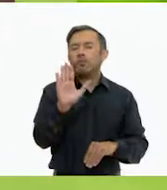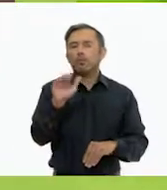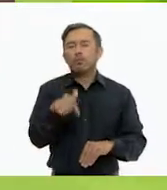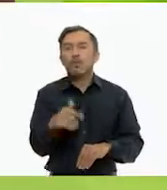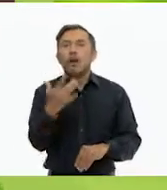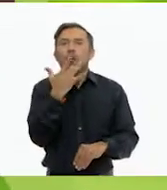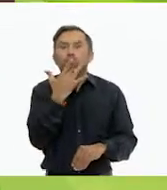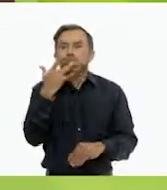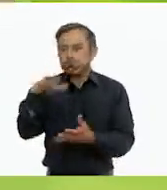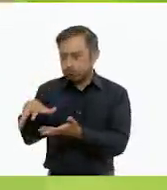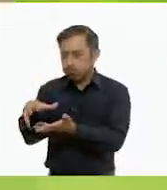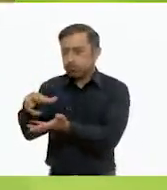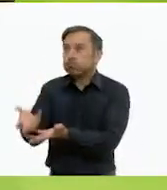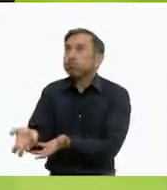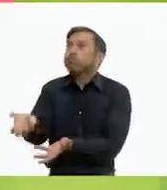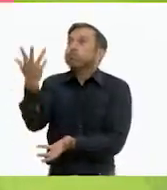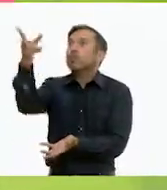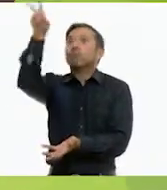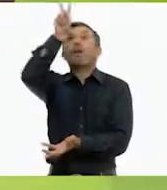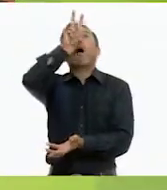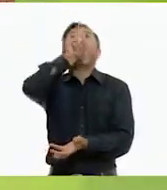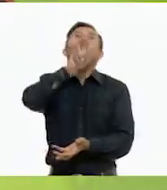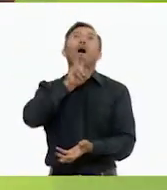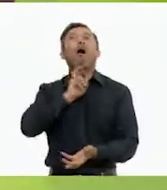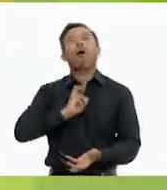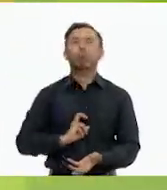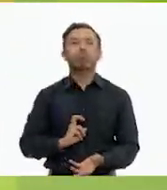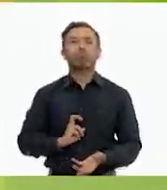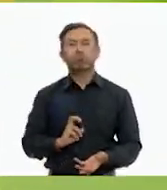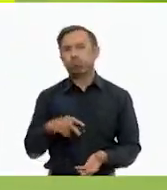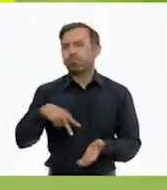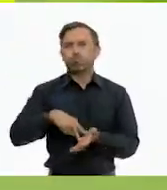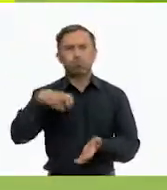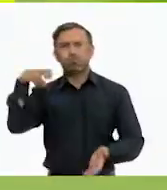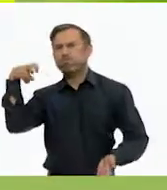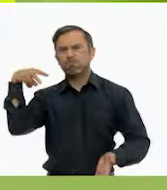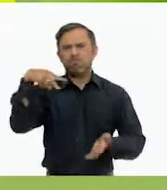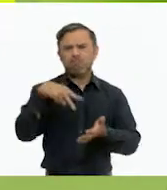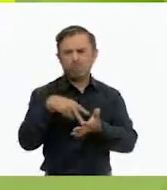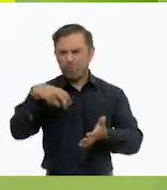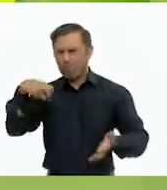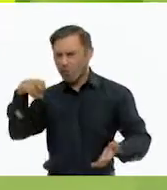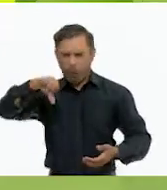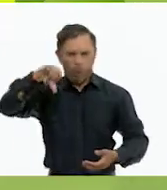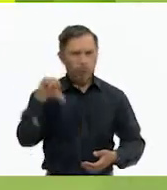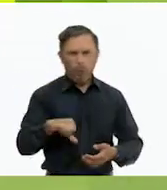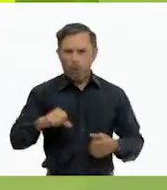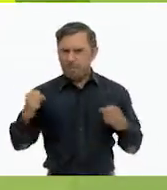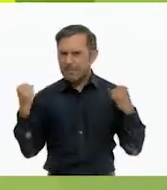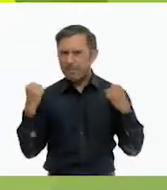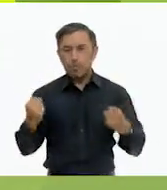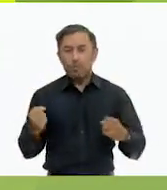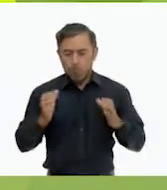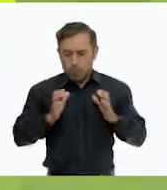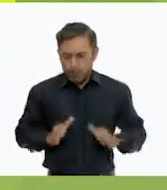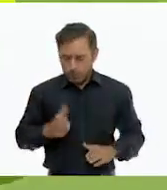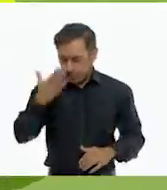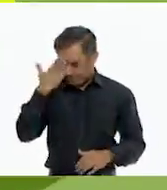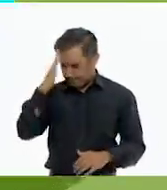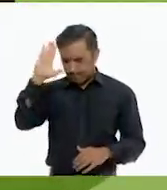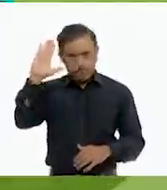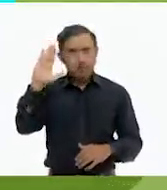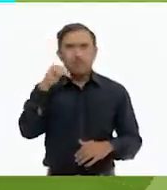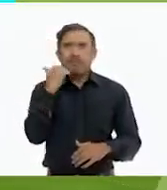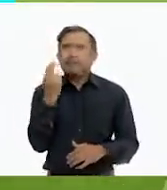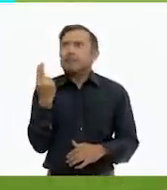una rana. Brincamos sin parar como si no hubiera mañana. Y no sé qué le pasa a mi cuerpo, solo quiere